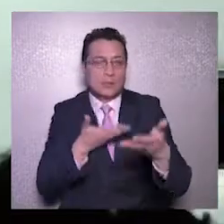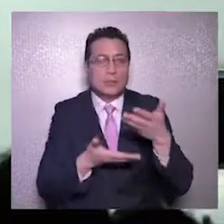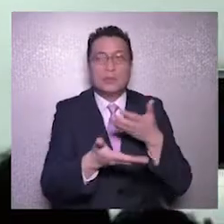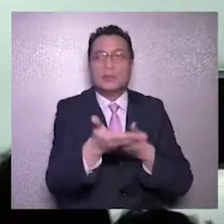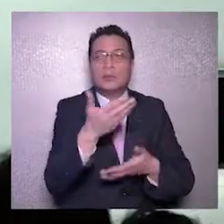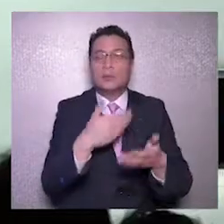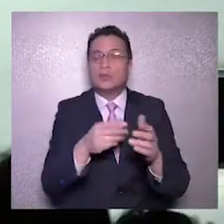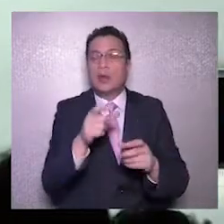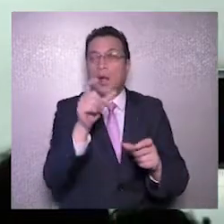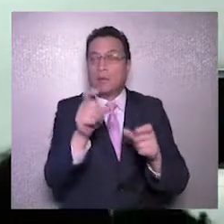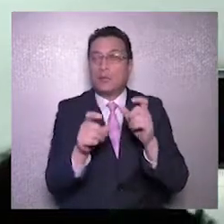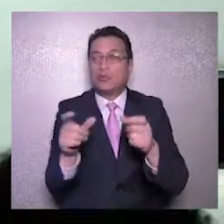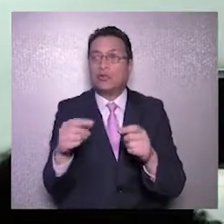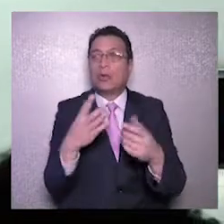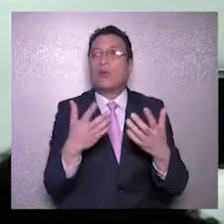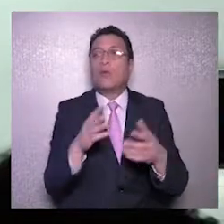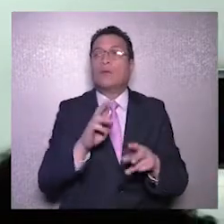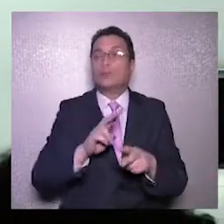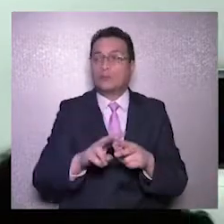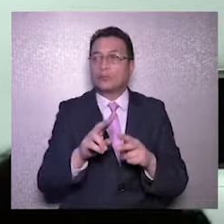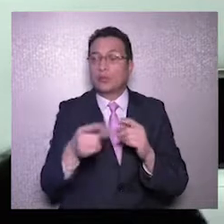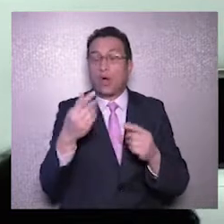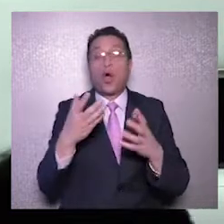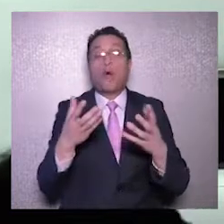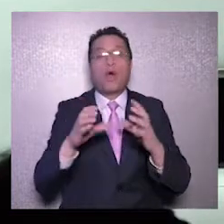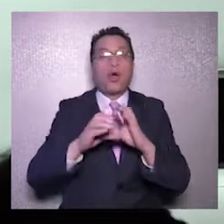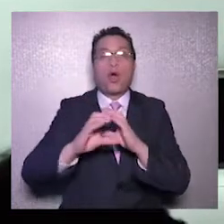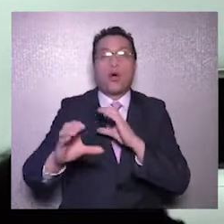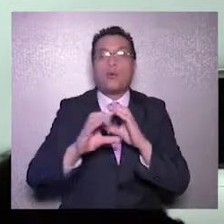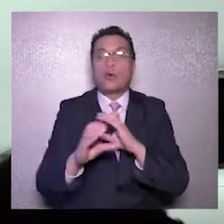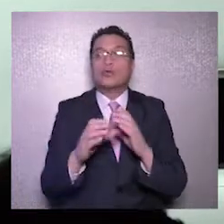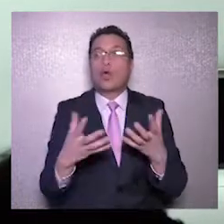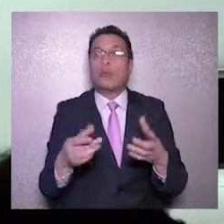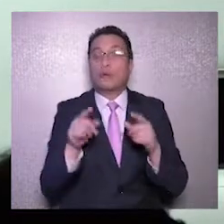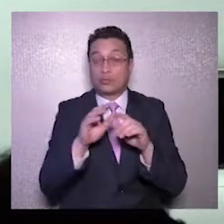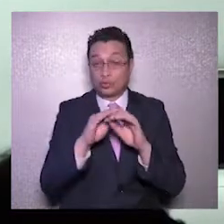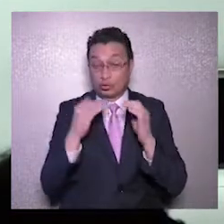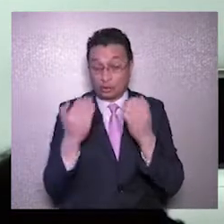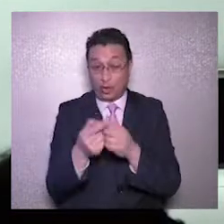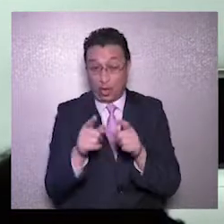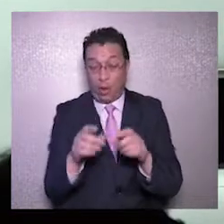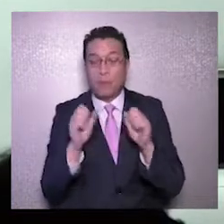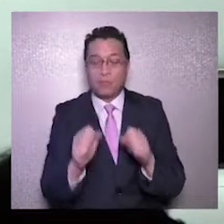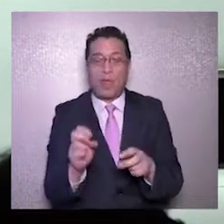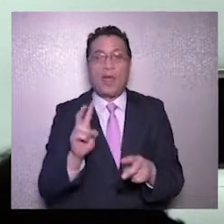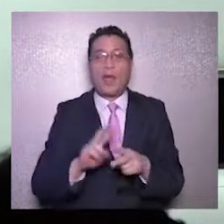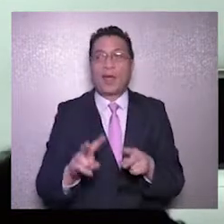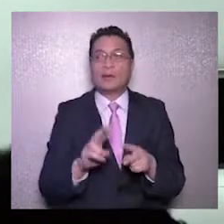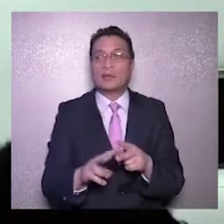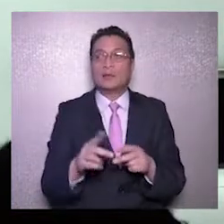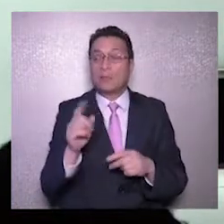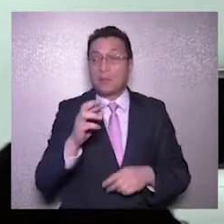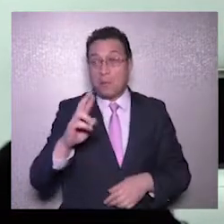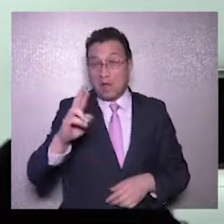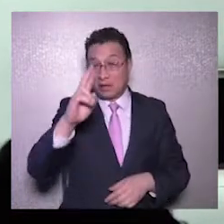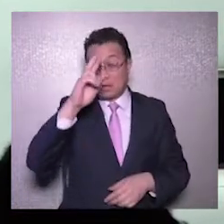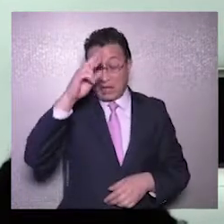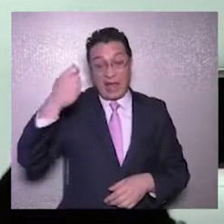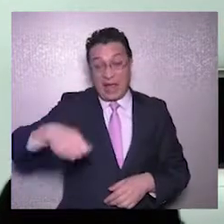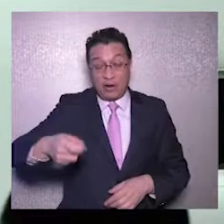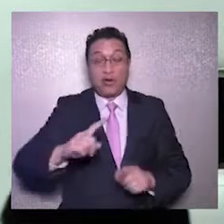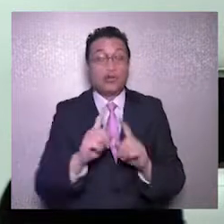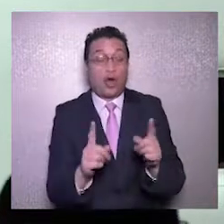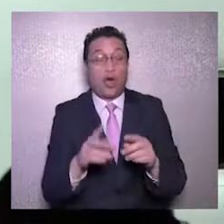usando métodos de comunicaciones. Bueno, todo eso se puede hacer y no es caro y tiene